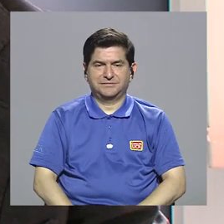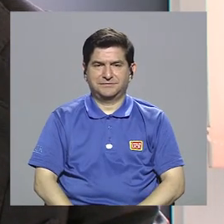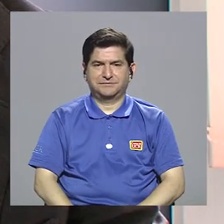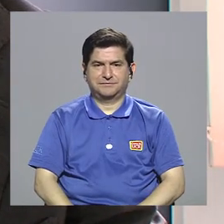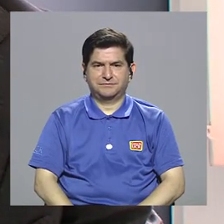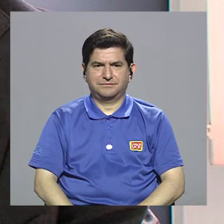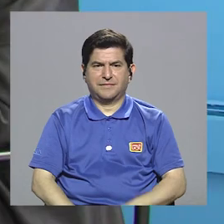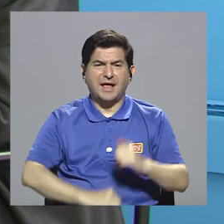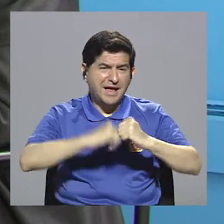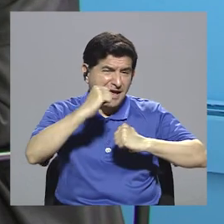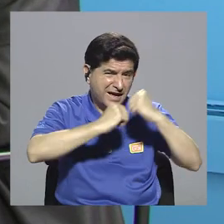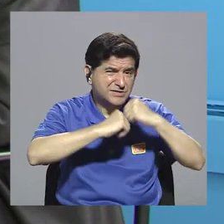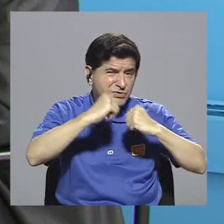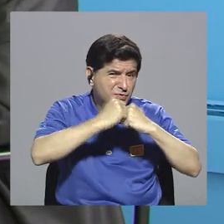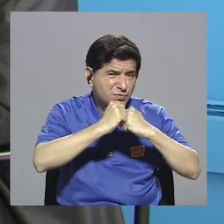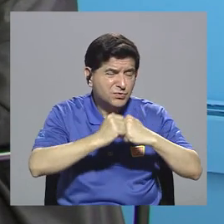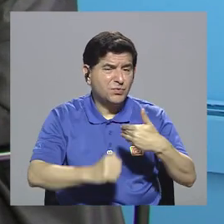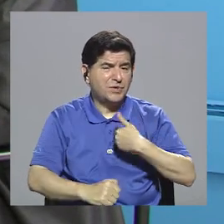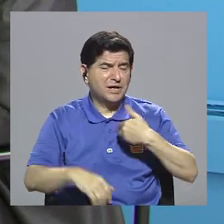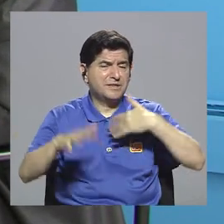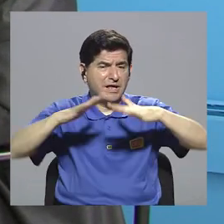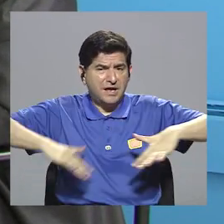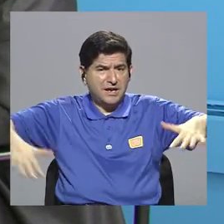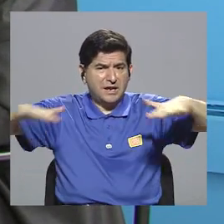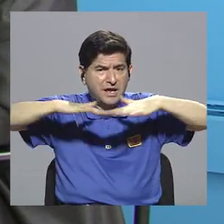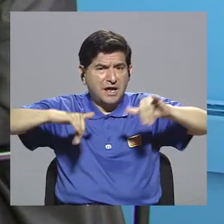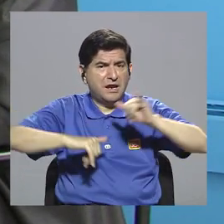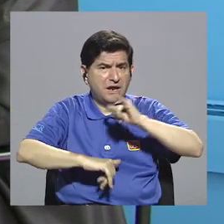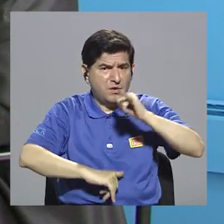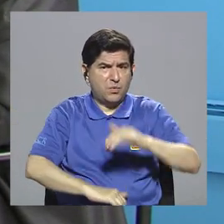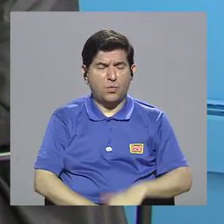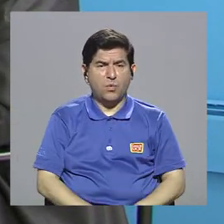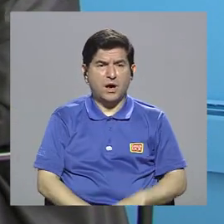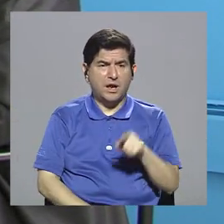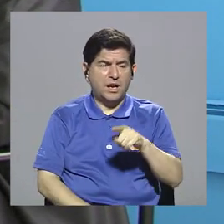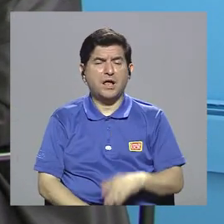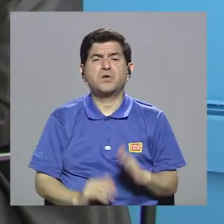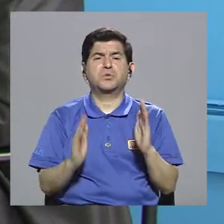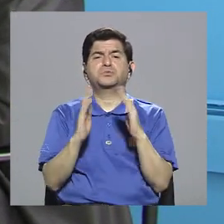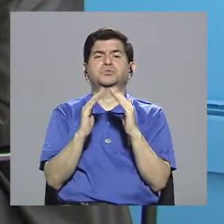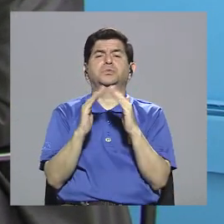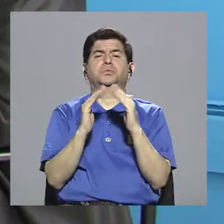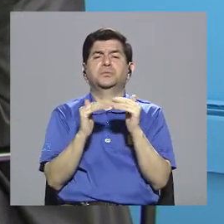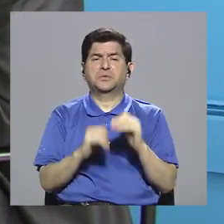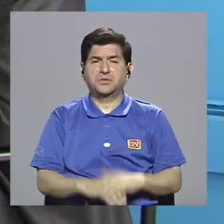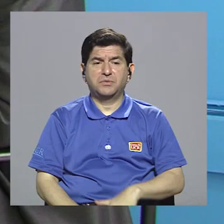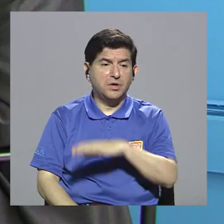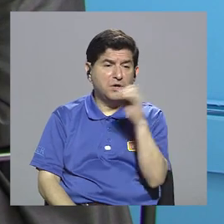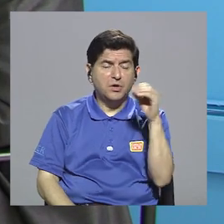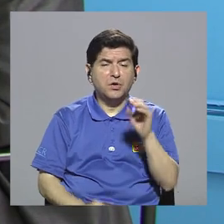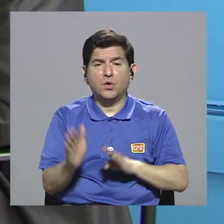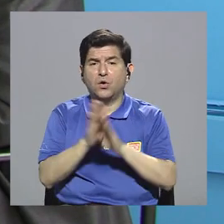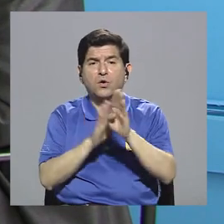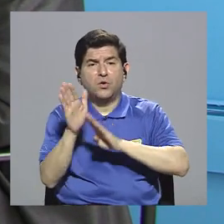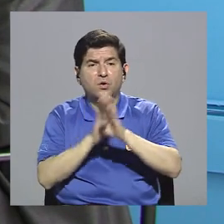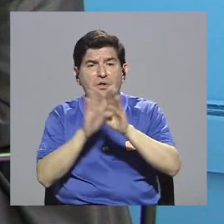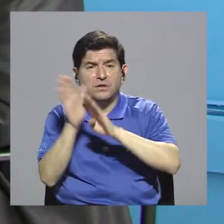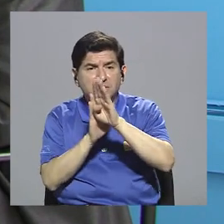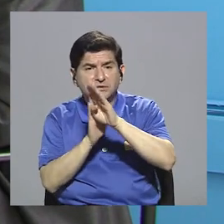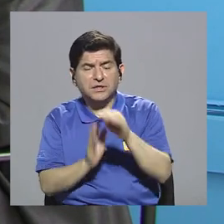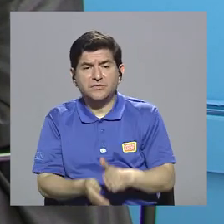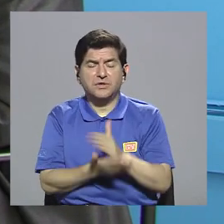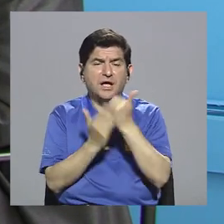ahora por ejemplo digamos que puedan tener espacios también para la convivencia o para el desarrollo de